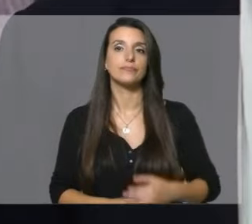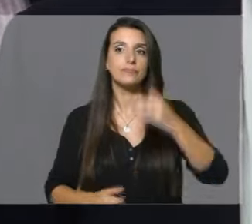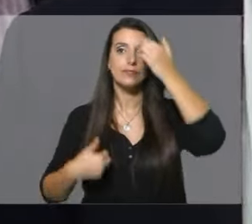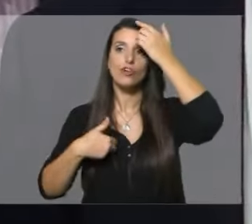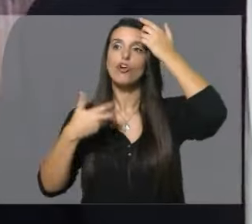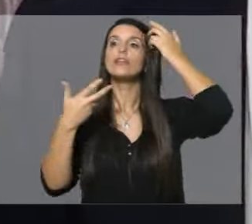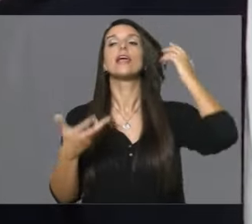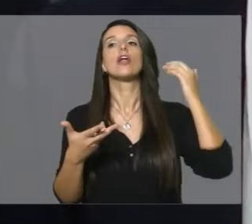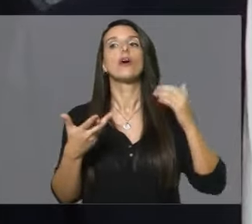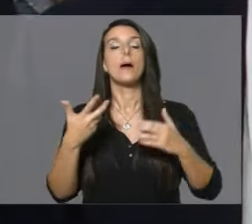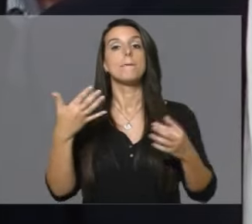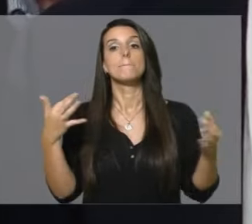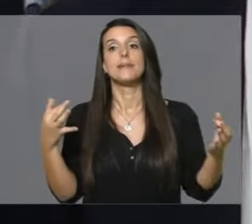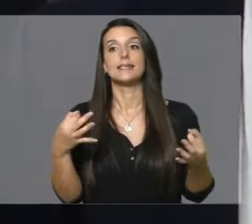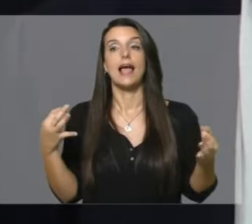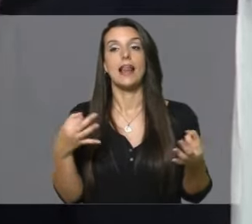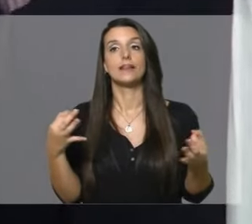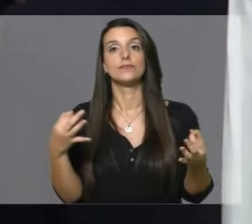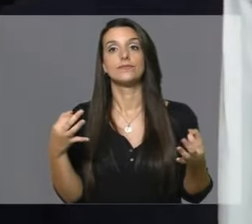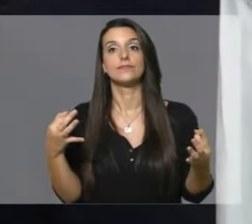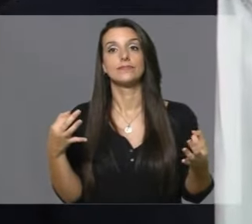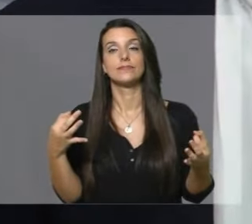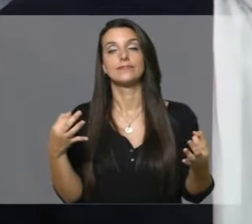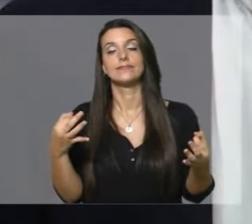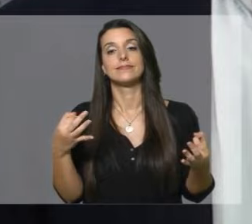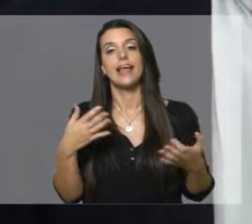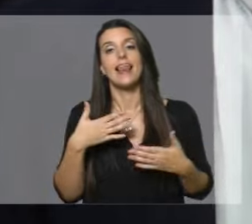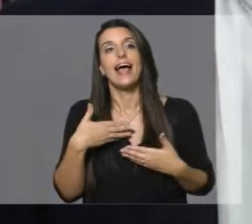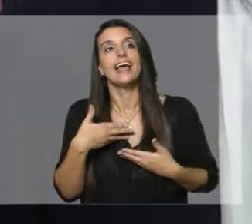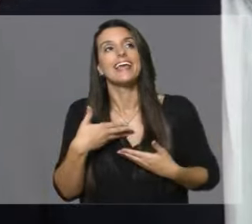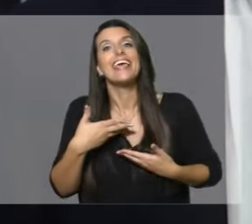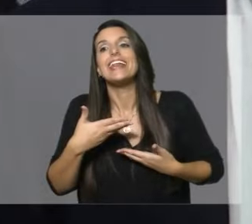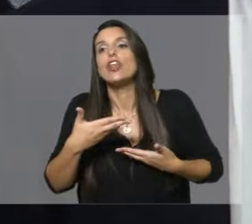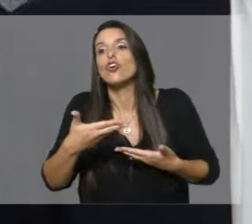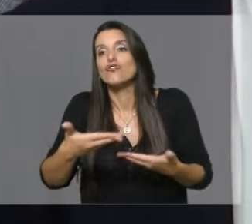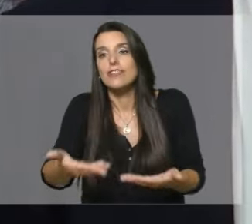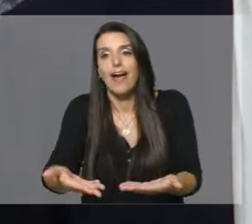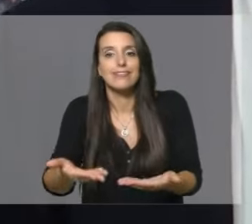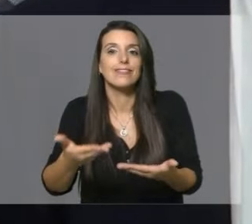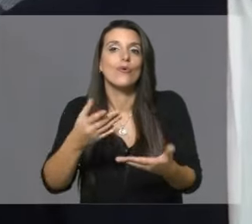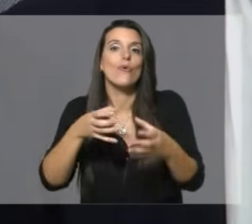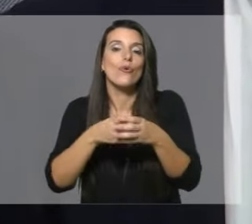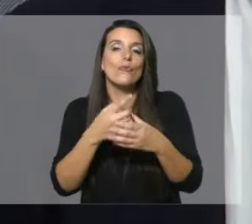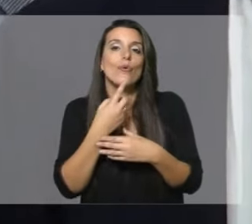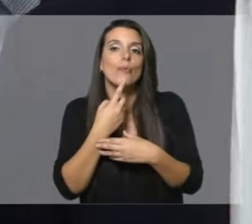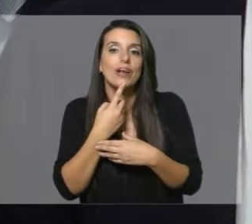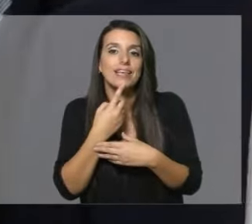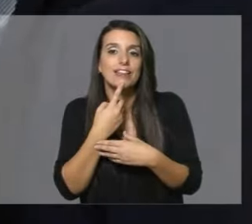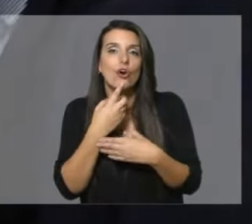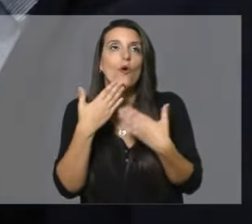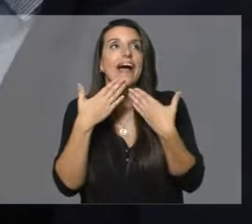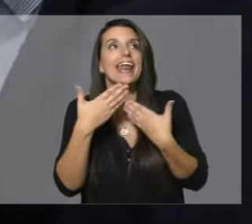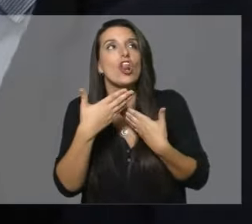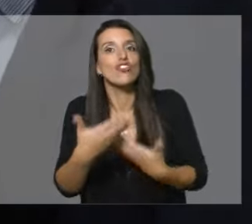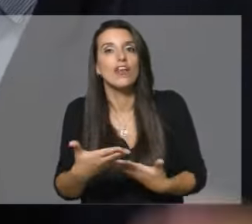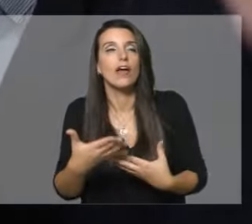Yo quiero ponderar especialmente la generosidad de un grupo político que lo ha hecho todo que ha estado en todos